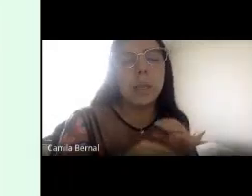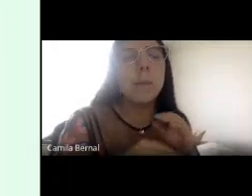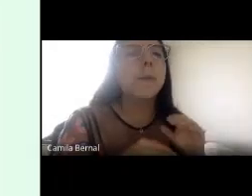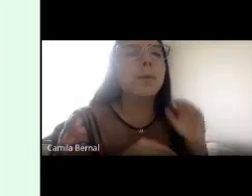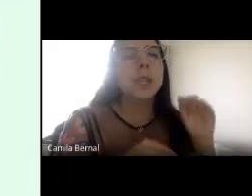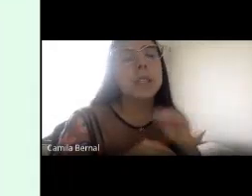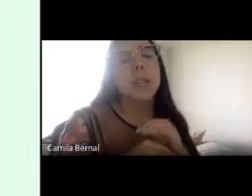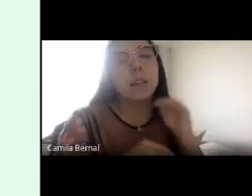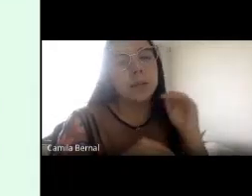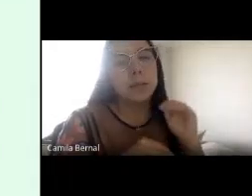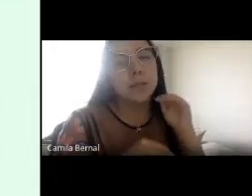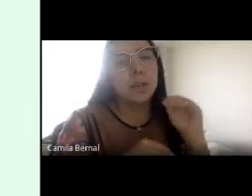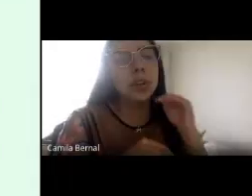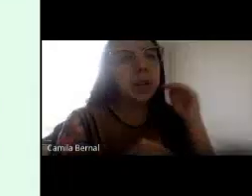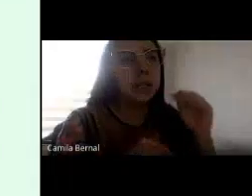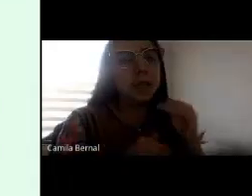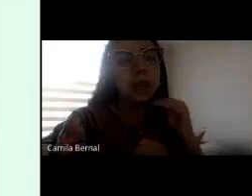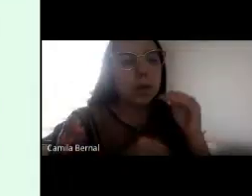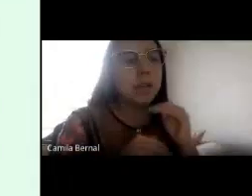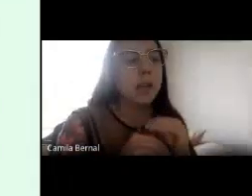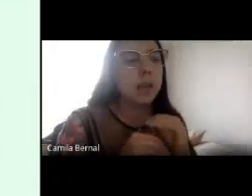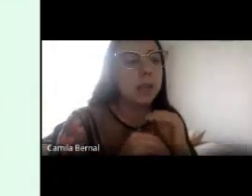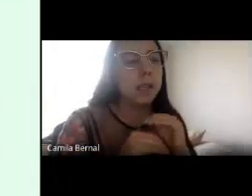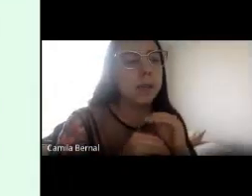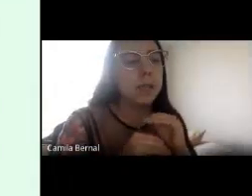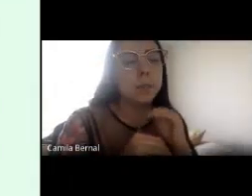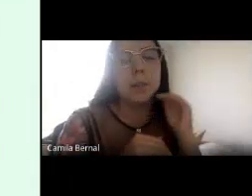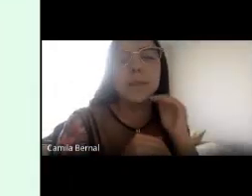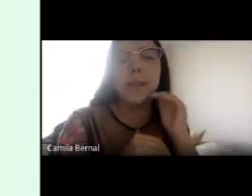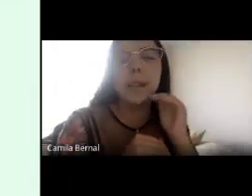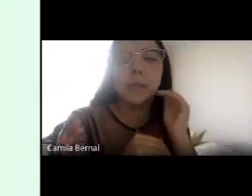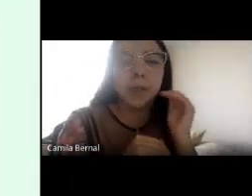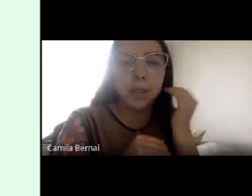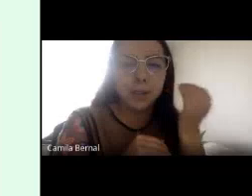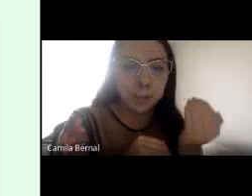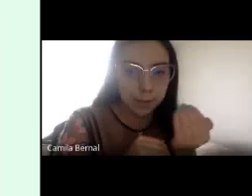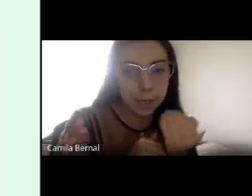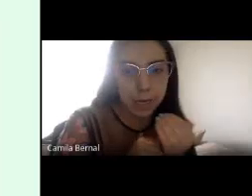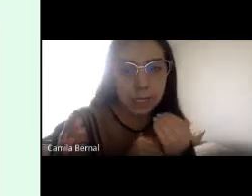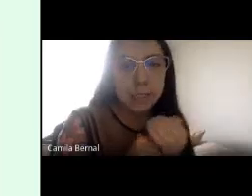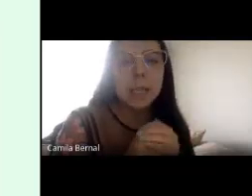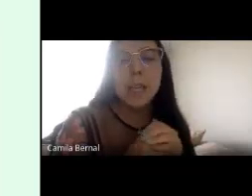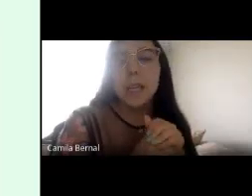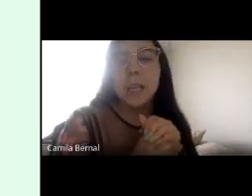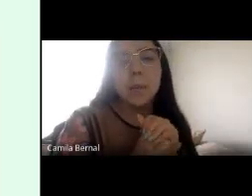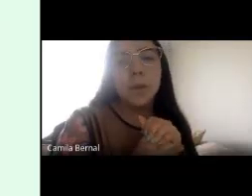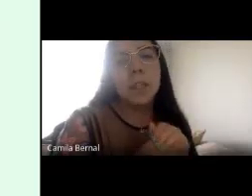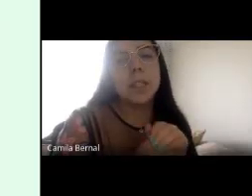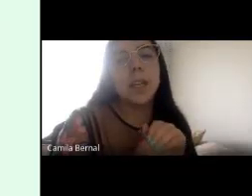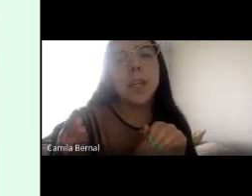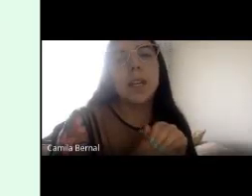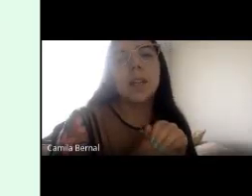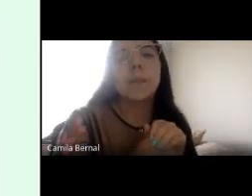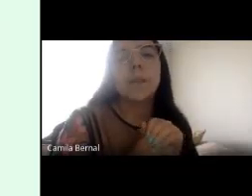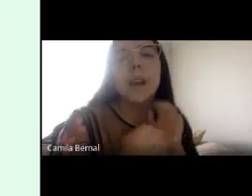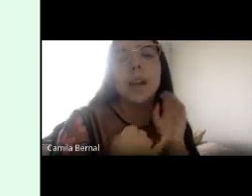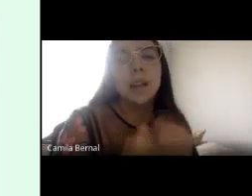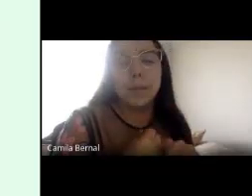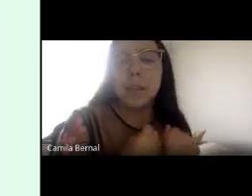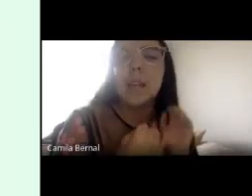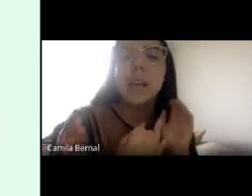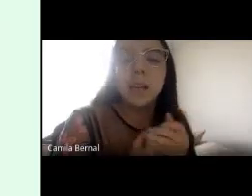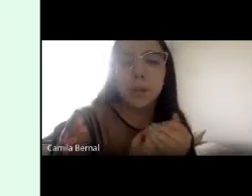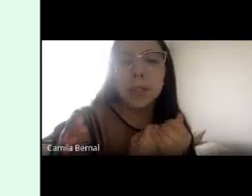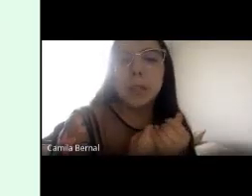consiste en utilizar y organizar de manera específica diferentes materiales que pueden ser